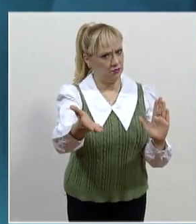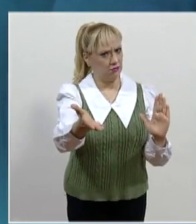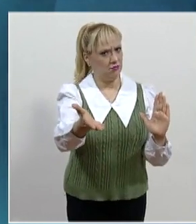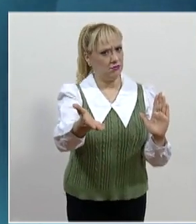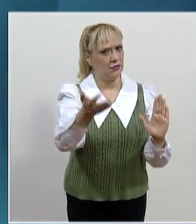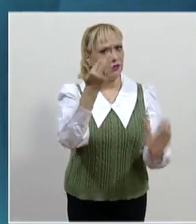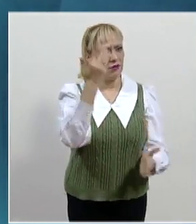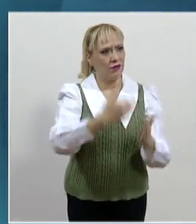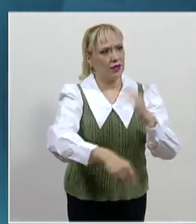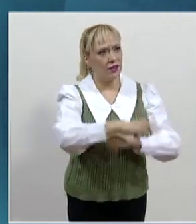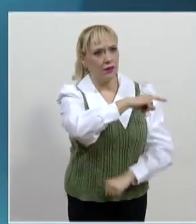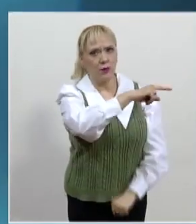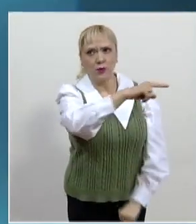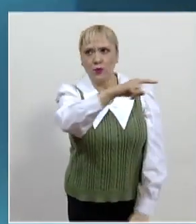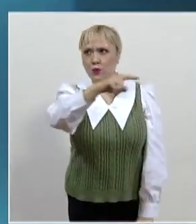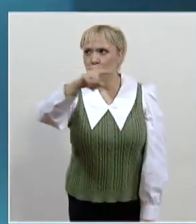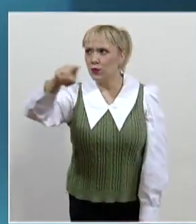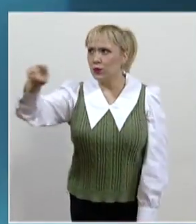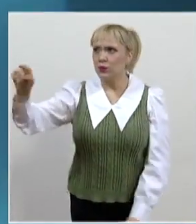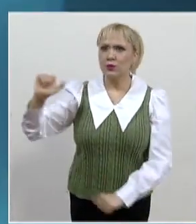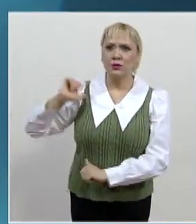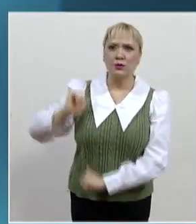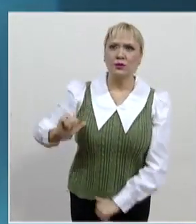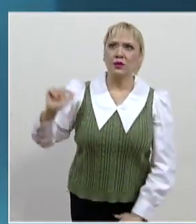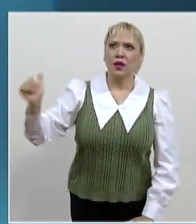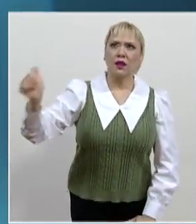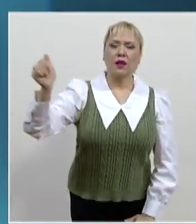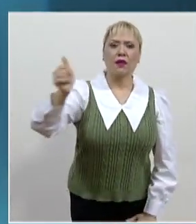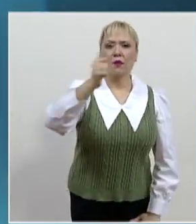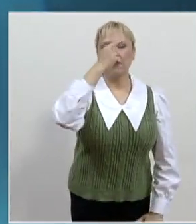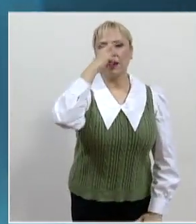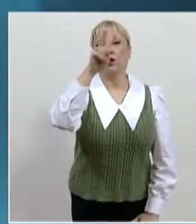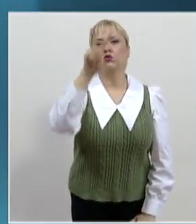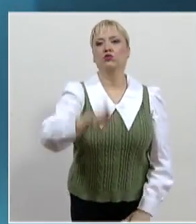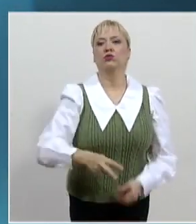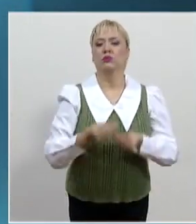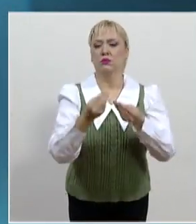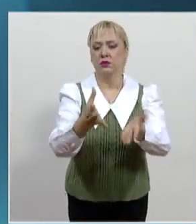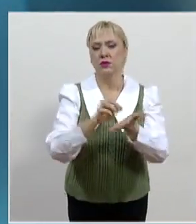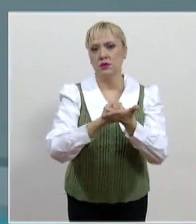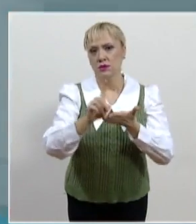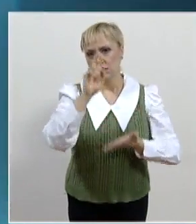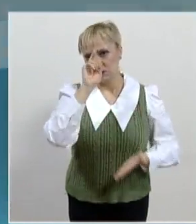de todas las autoridades para poderlos hacer realidad.